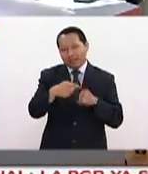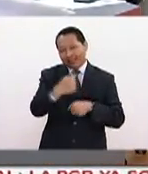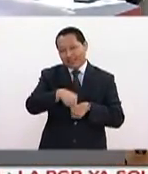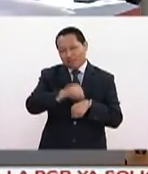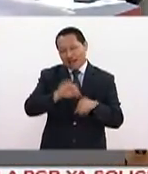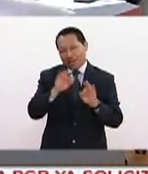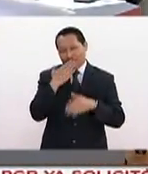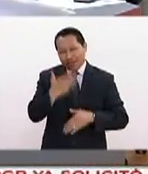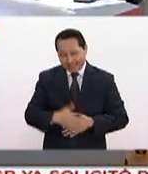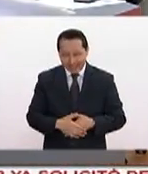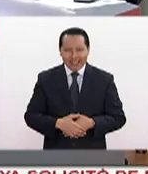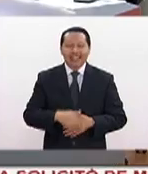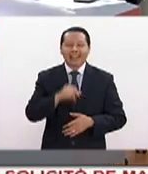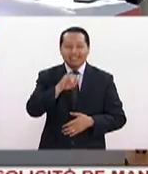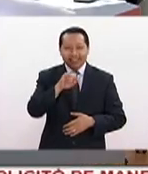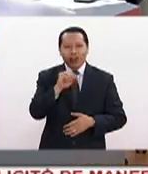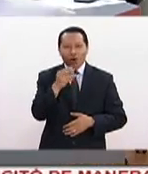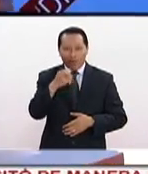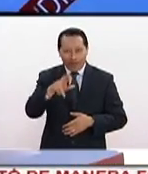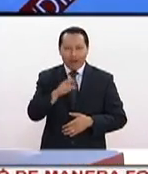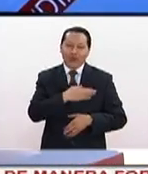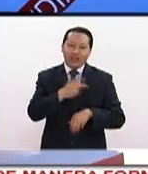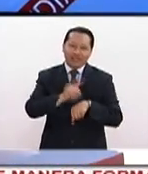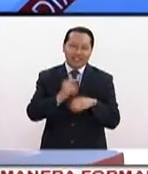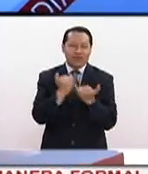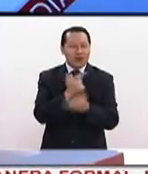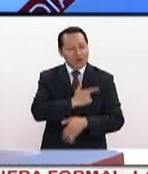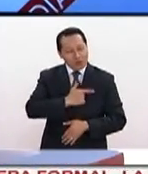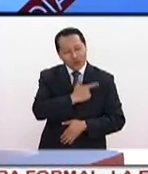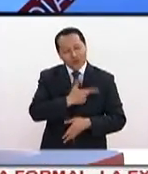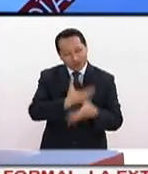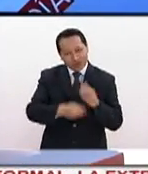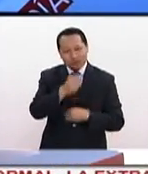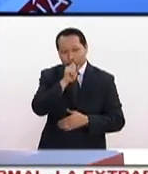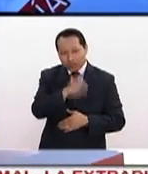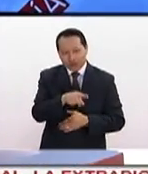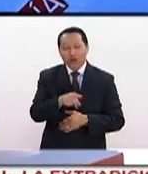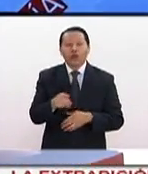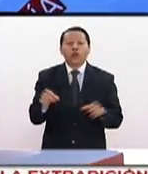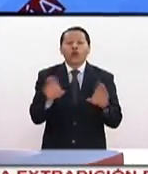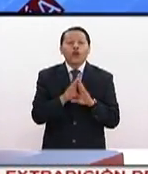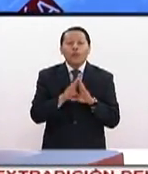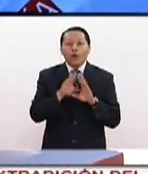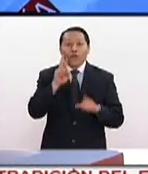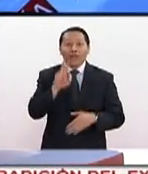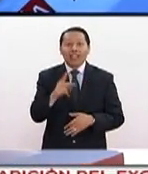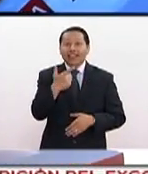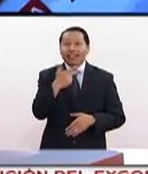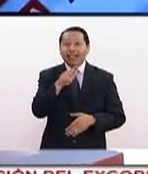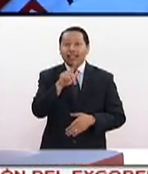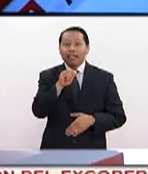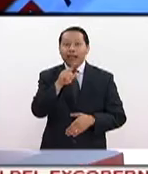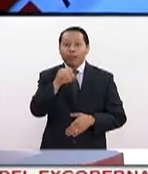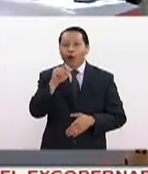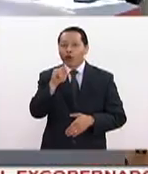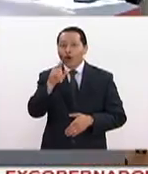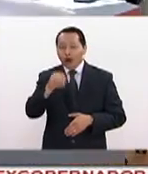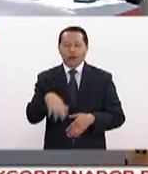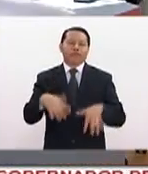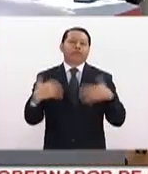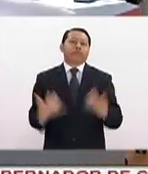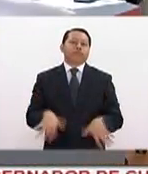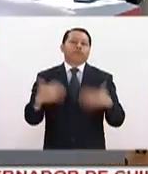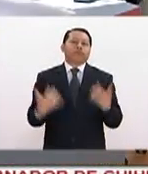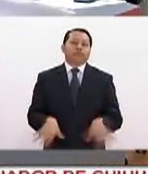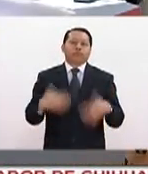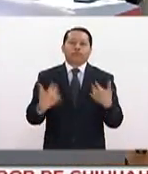augurios. Así es, Omar, muy buenos días. El placer, como siempre, es todo mío de saludarte. ¿Cómo es a Guillermo del Toro? Pues impresionante, sin duda, el